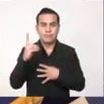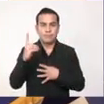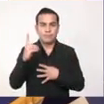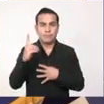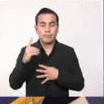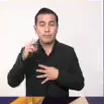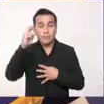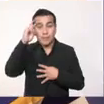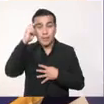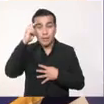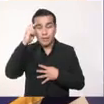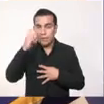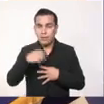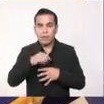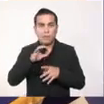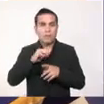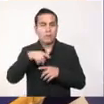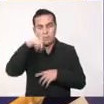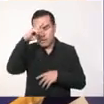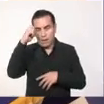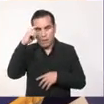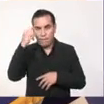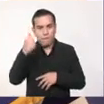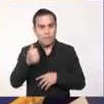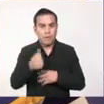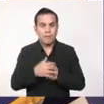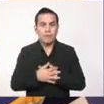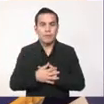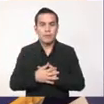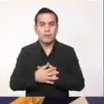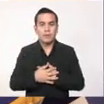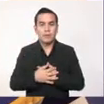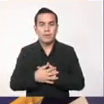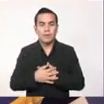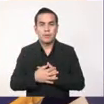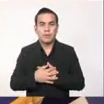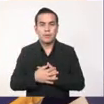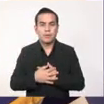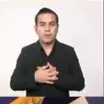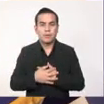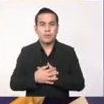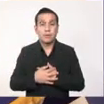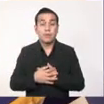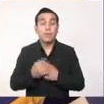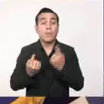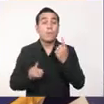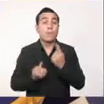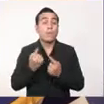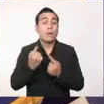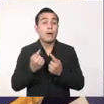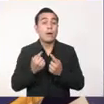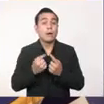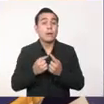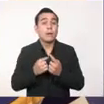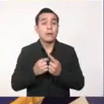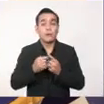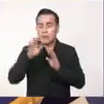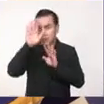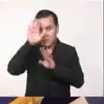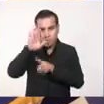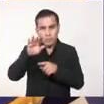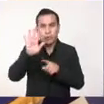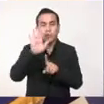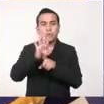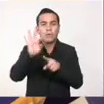D, por manifiesta incompetencia en el ejercicio de sus funciones. Entonces, él fue destituido por incumplimiento de las funciones